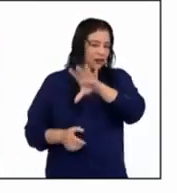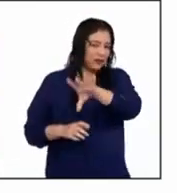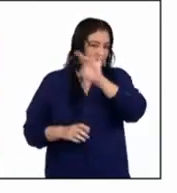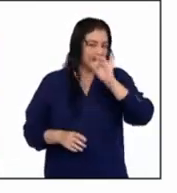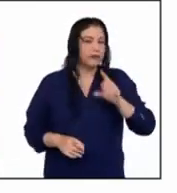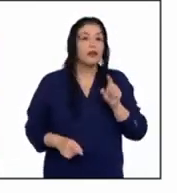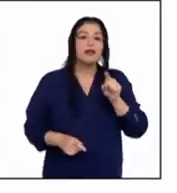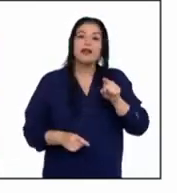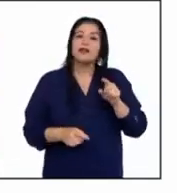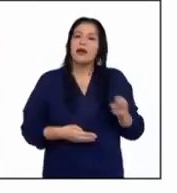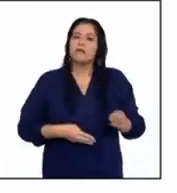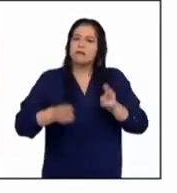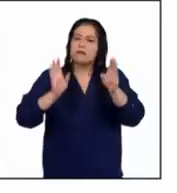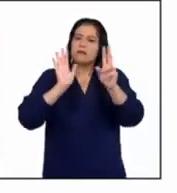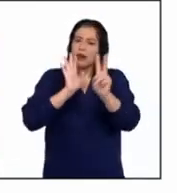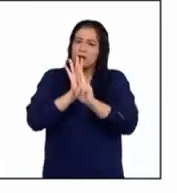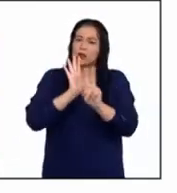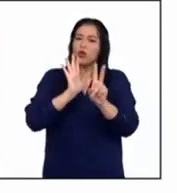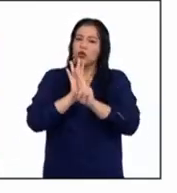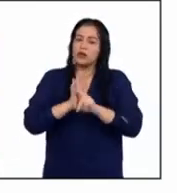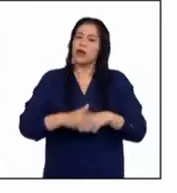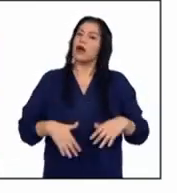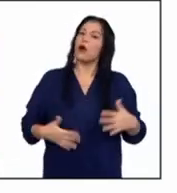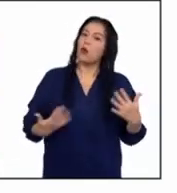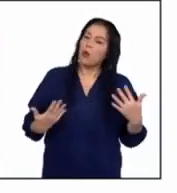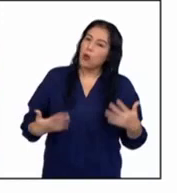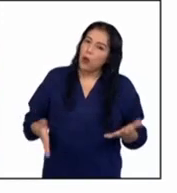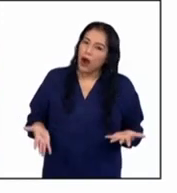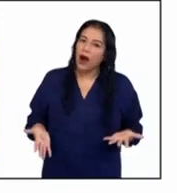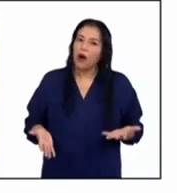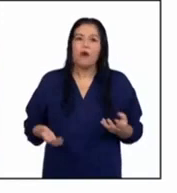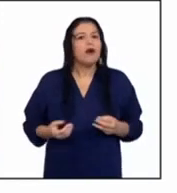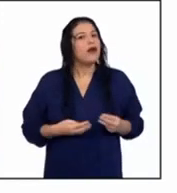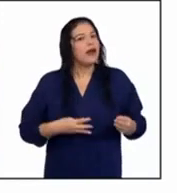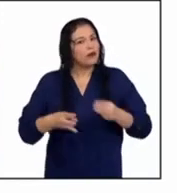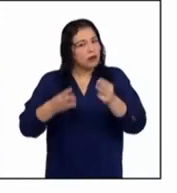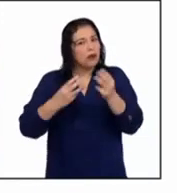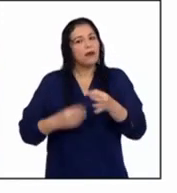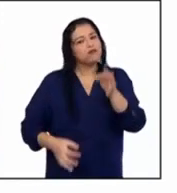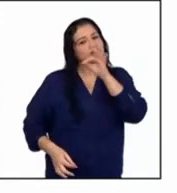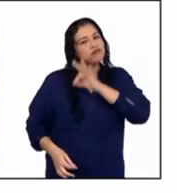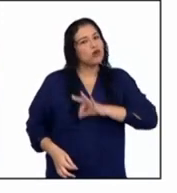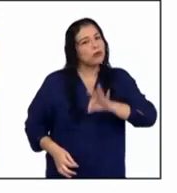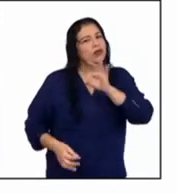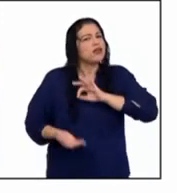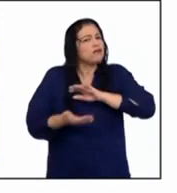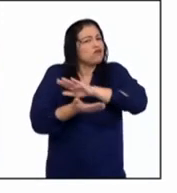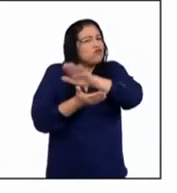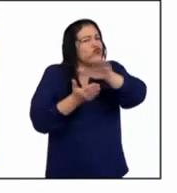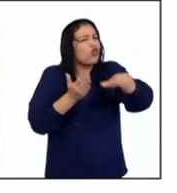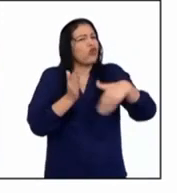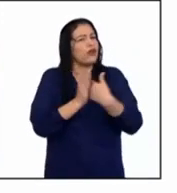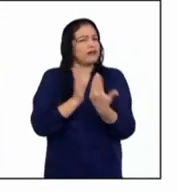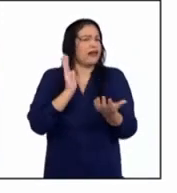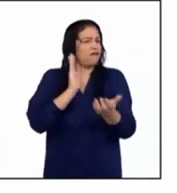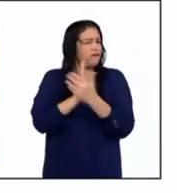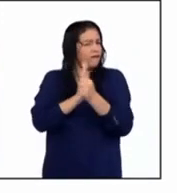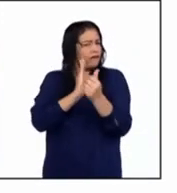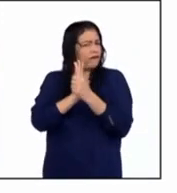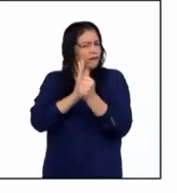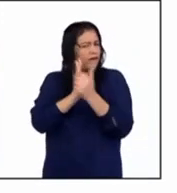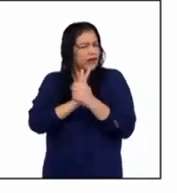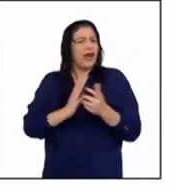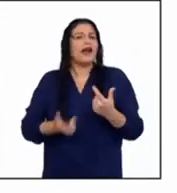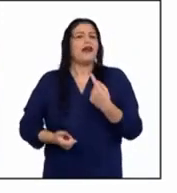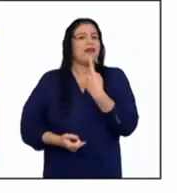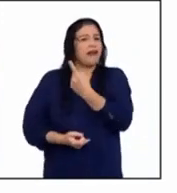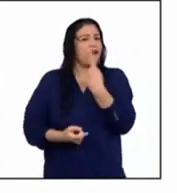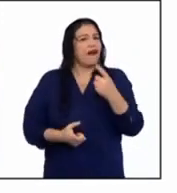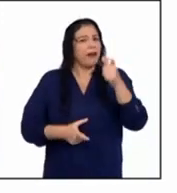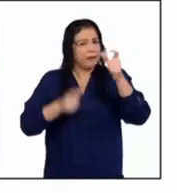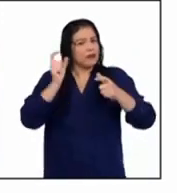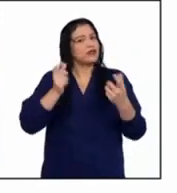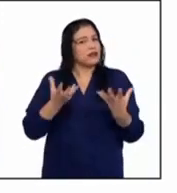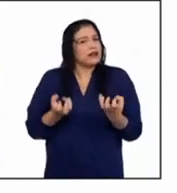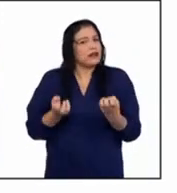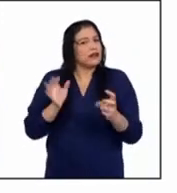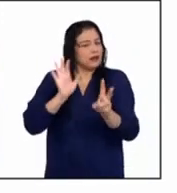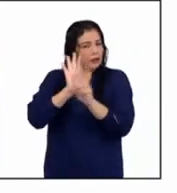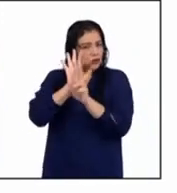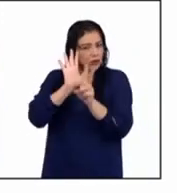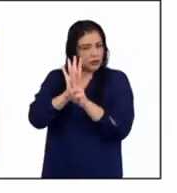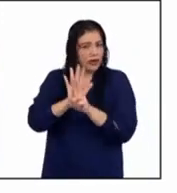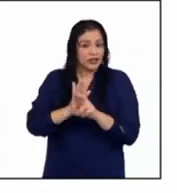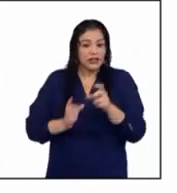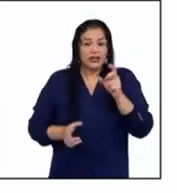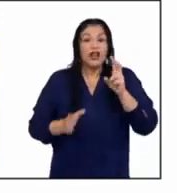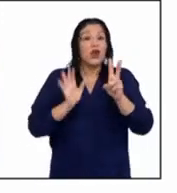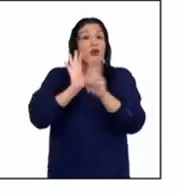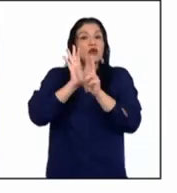de voluntariado era una forma de aprovechar todas las capacidades que estas personas tenían. Y estas personas participaban